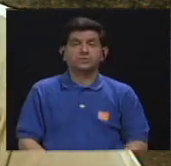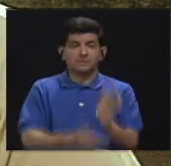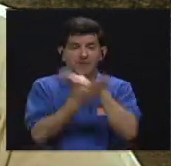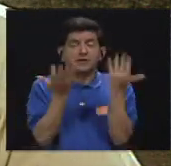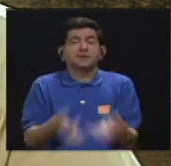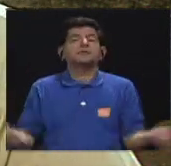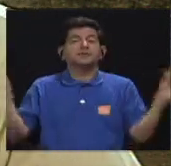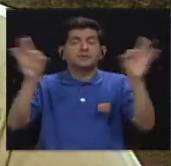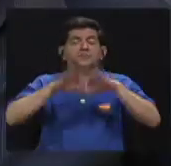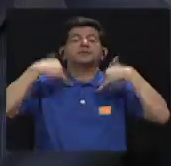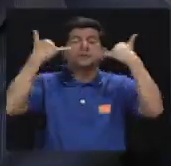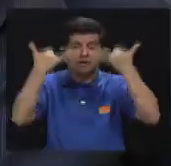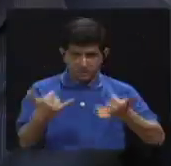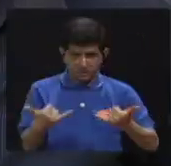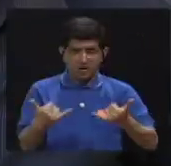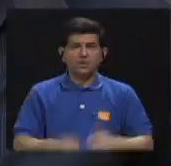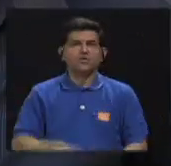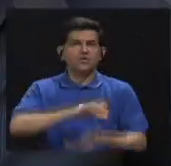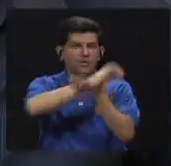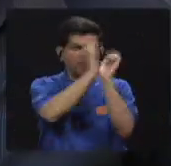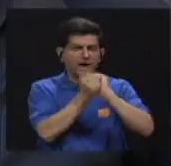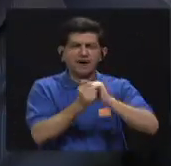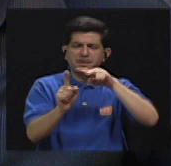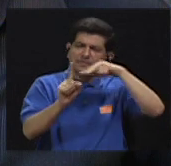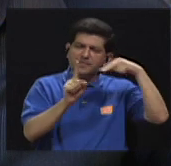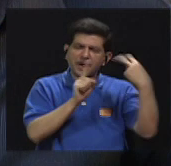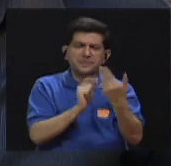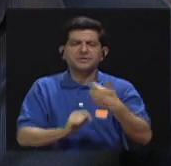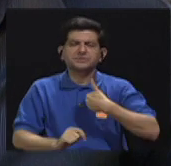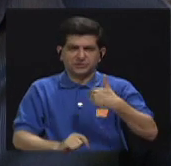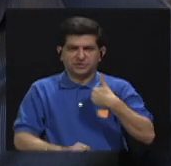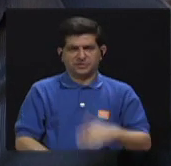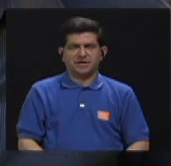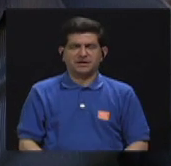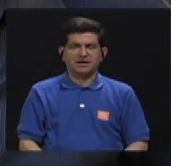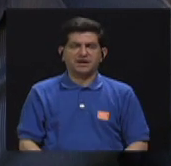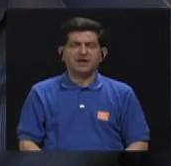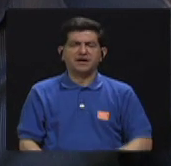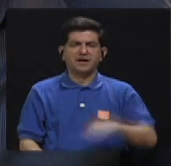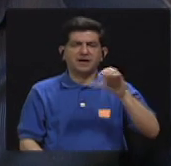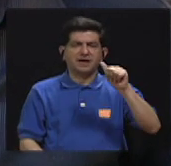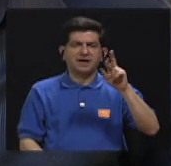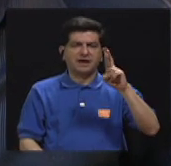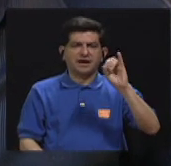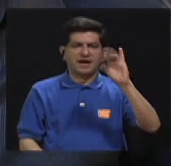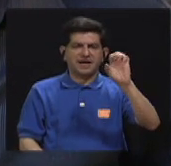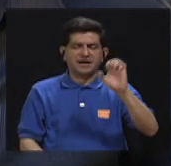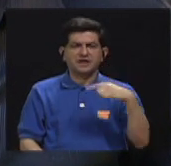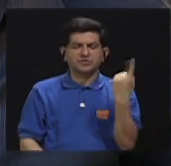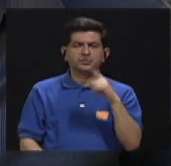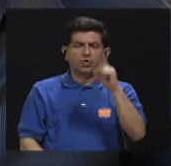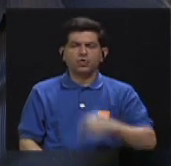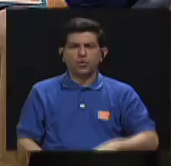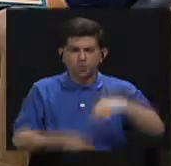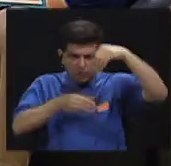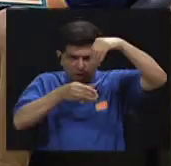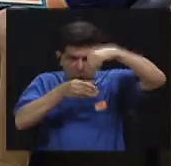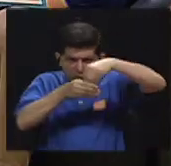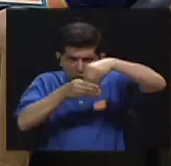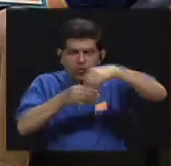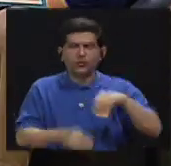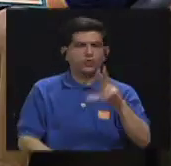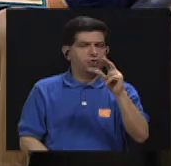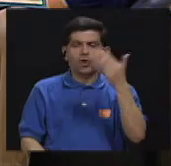la importancia de ahora es cambiar un poco esa visión que tenemos, ¿verdad?, de que la caries dental es solamente un hueco o es solamente una parte,